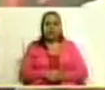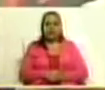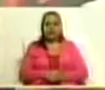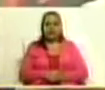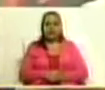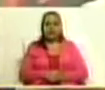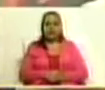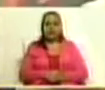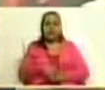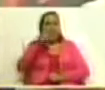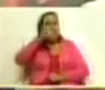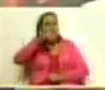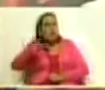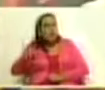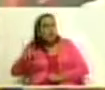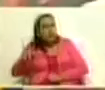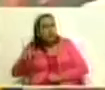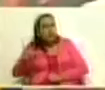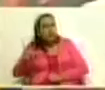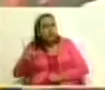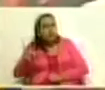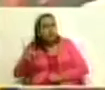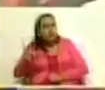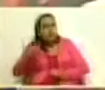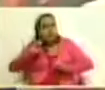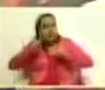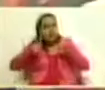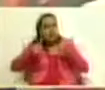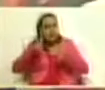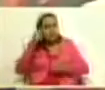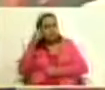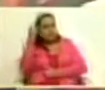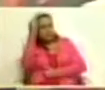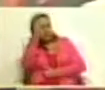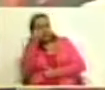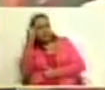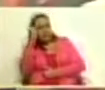Y el pueblo comenzó a ver qué estaba pasando.